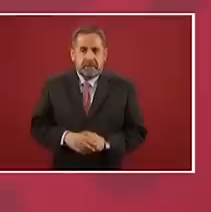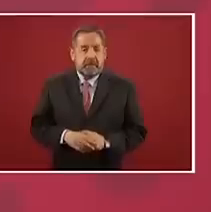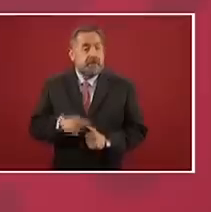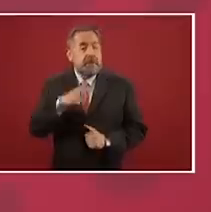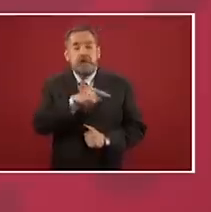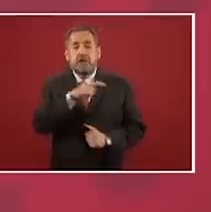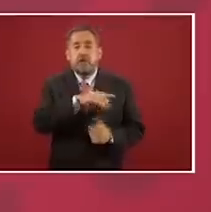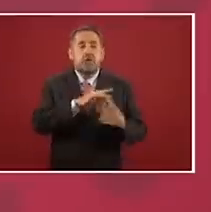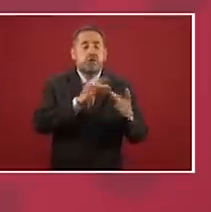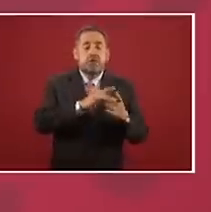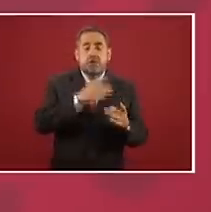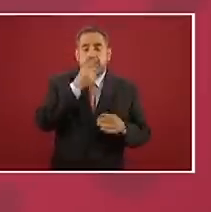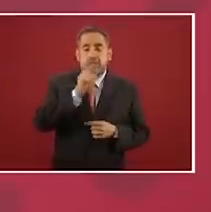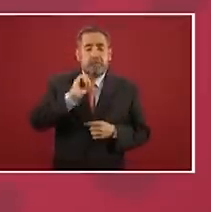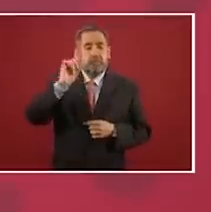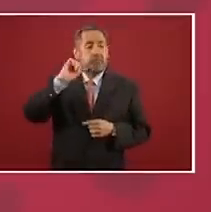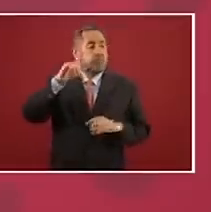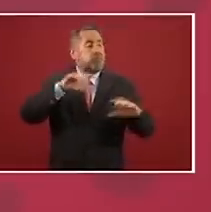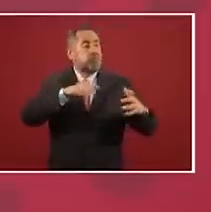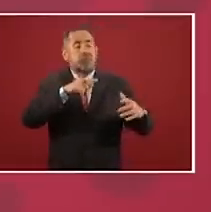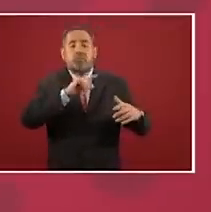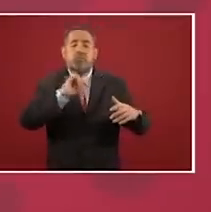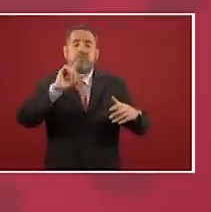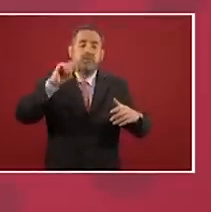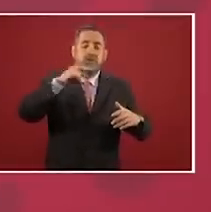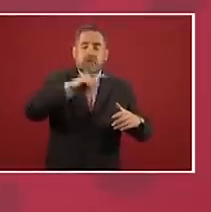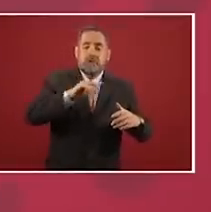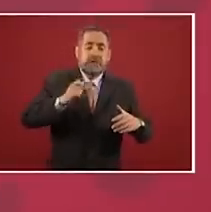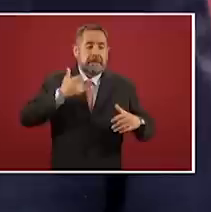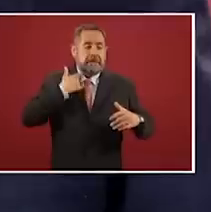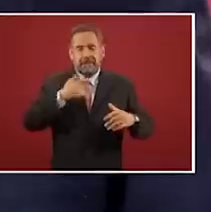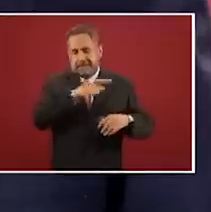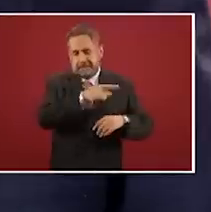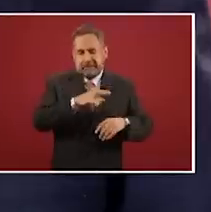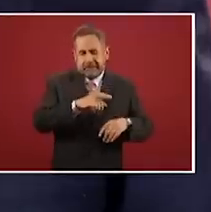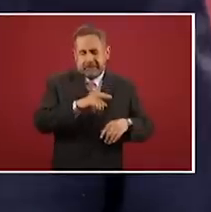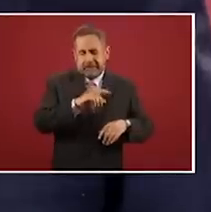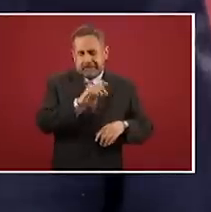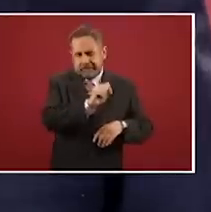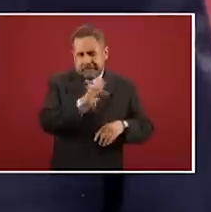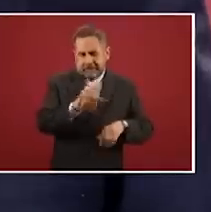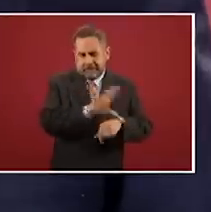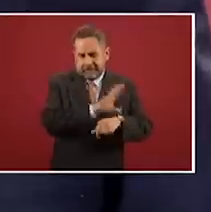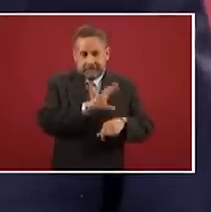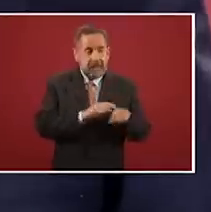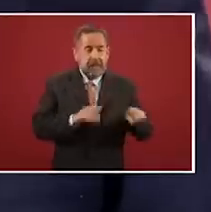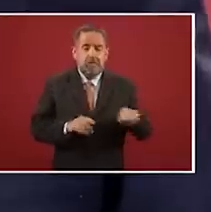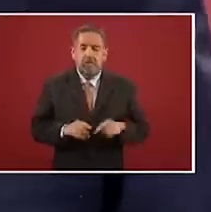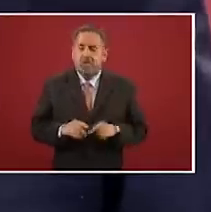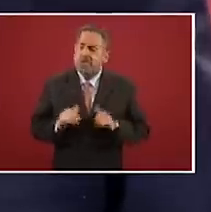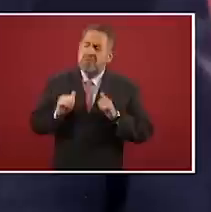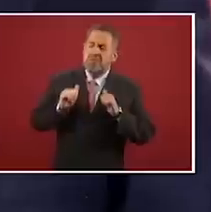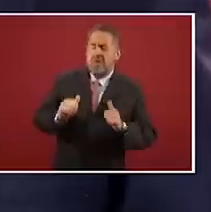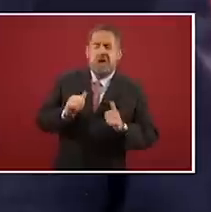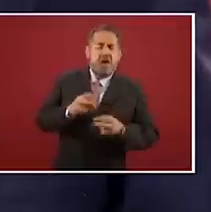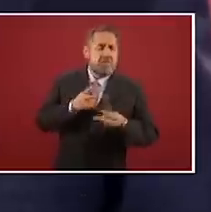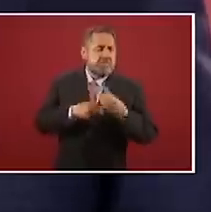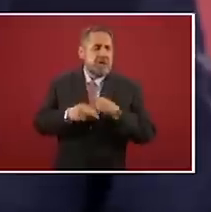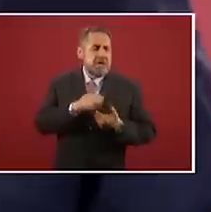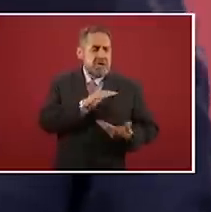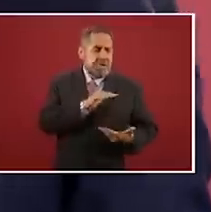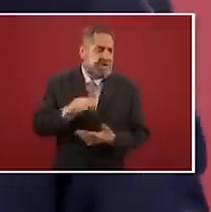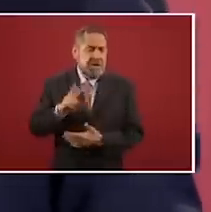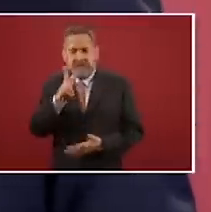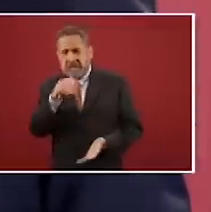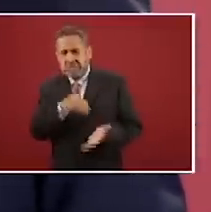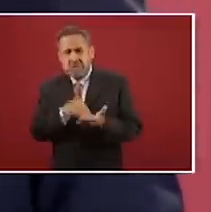declaraban los altos funcionarios del sector energético de que íbamos a estar produciendo 3 millones